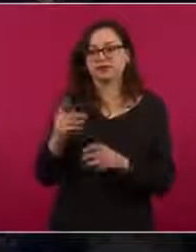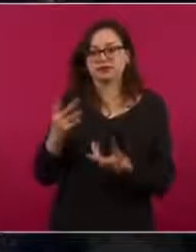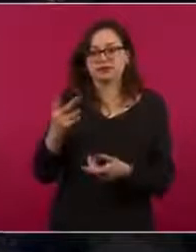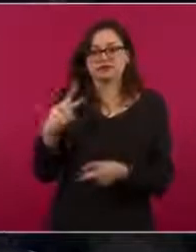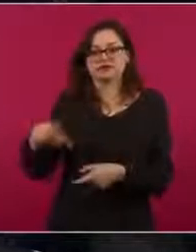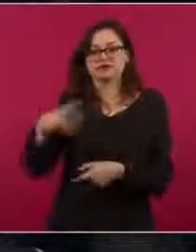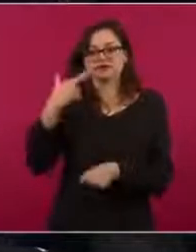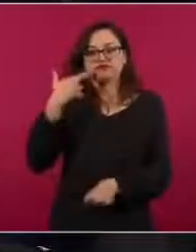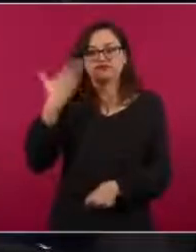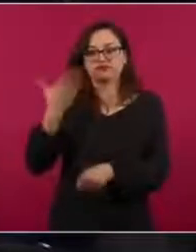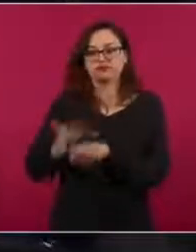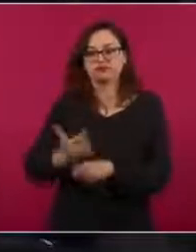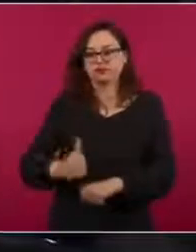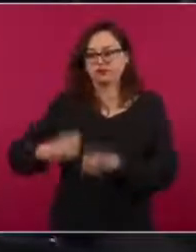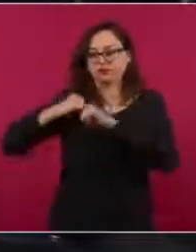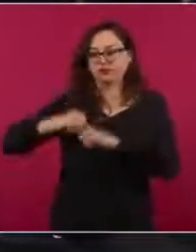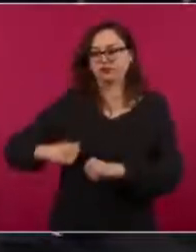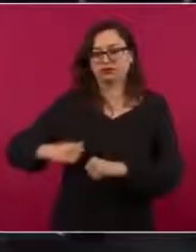va a depender